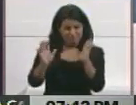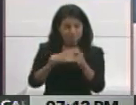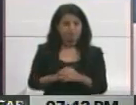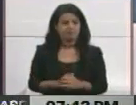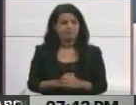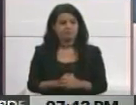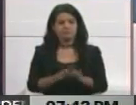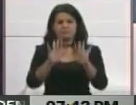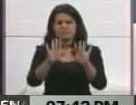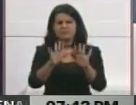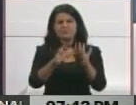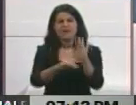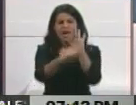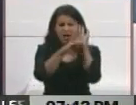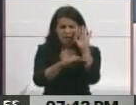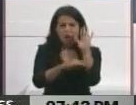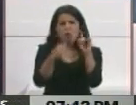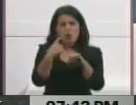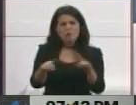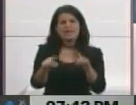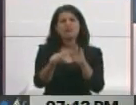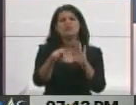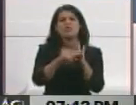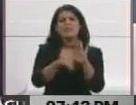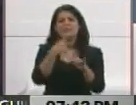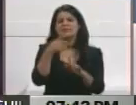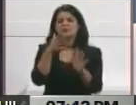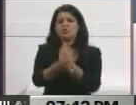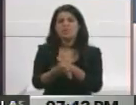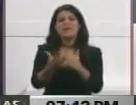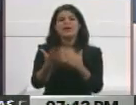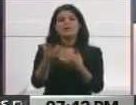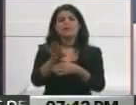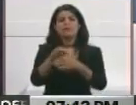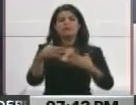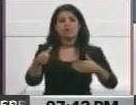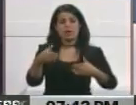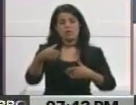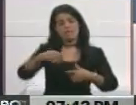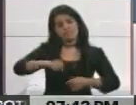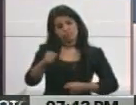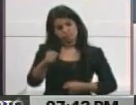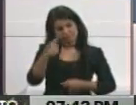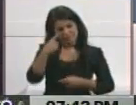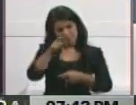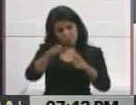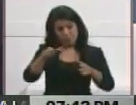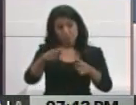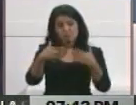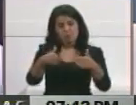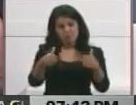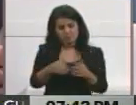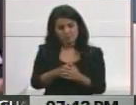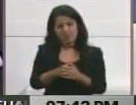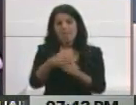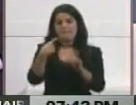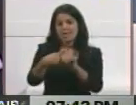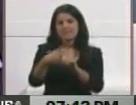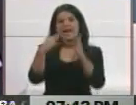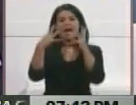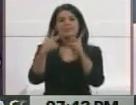los funcionarios públicos hay una responsabilidad administrativa pero ahí debe